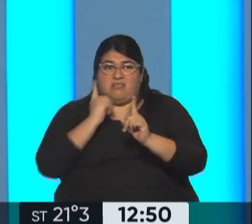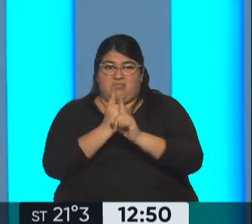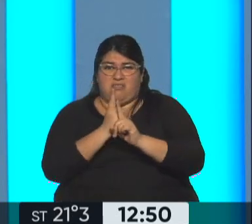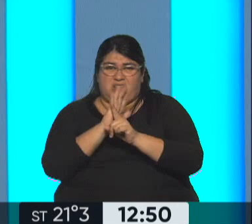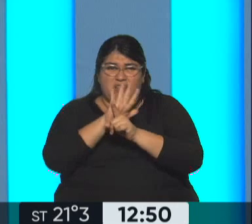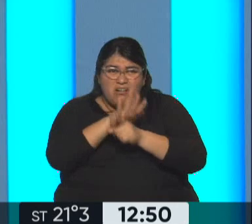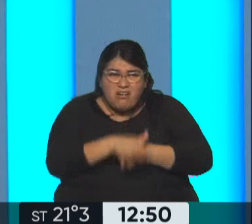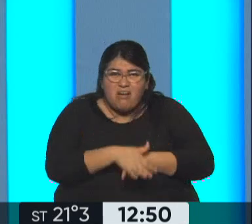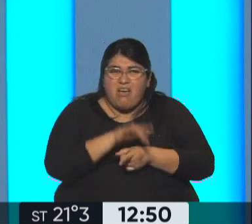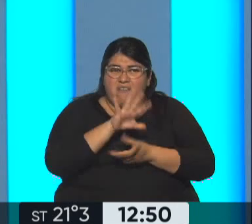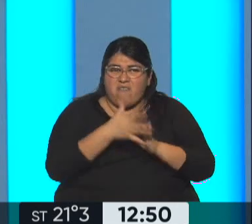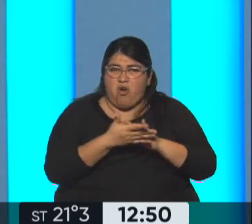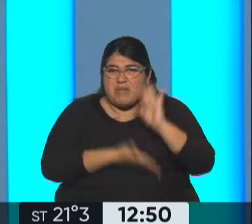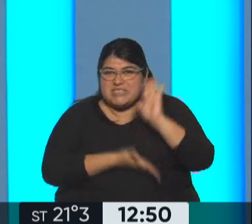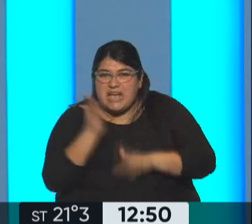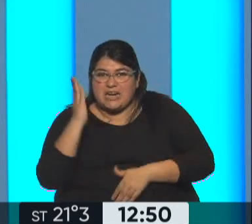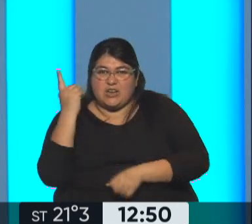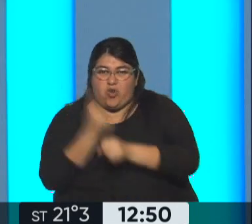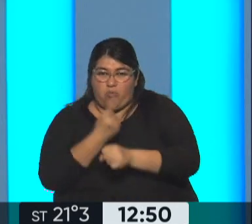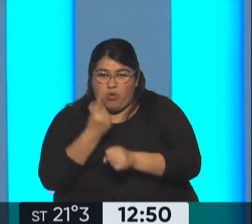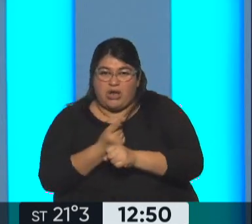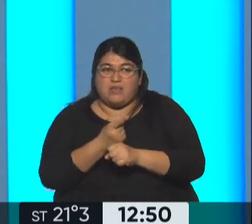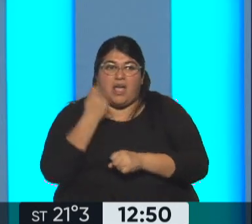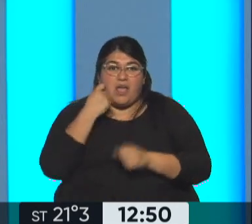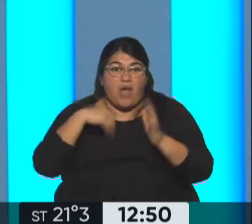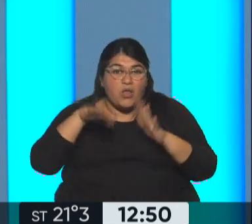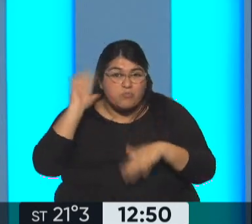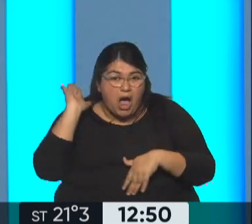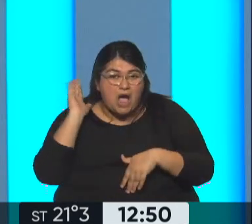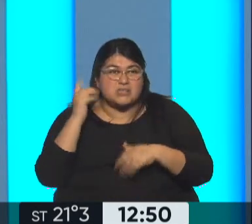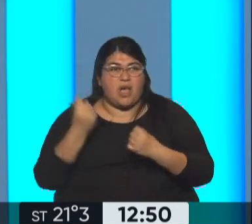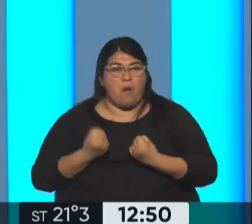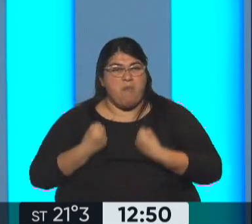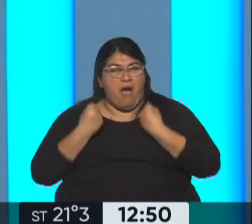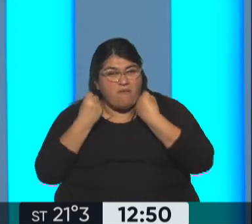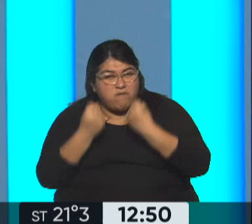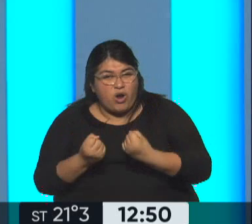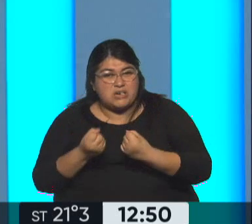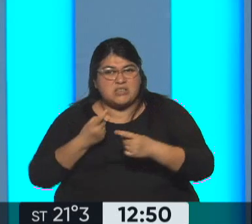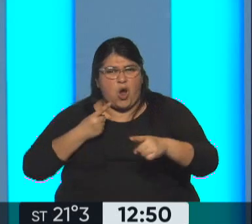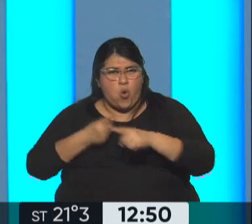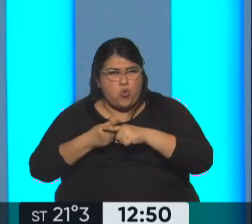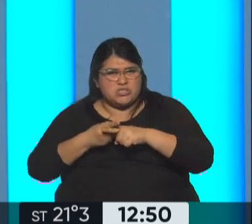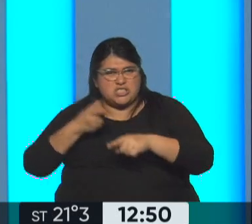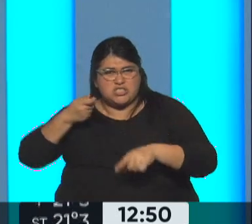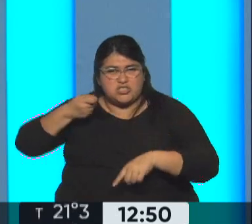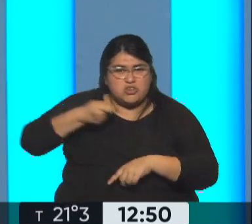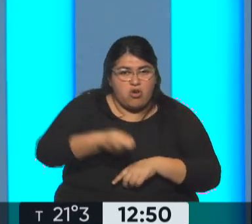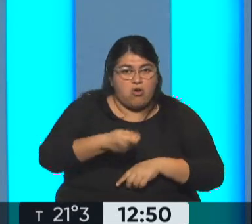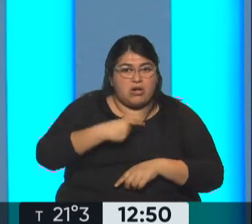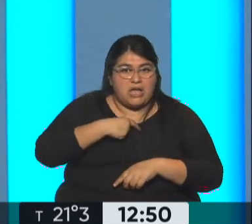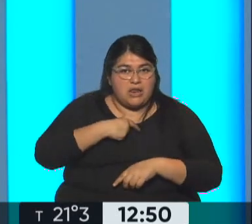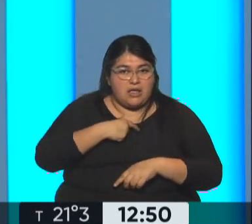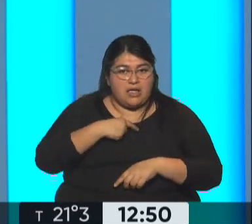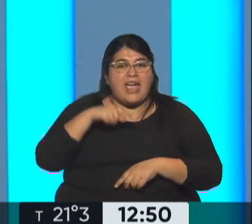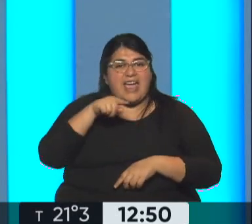en un lugar que no le permite salir, que es más grande, que tiene más fuerza y encima entra con un cuchillo a intentar atacarla, bueno,